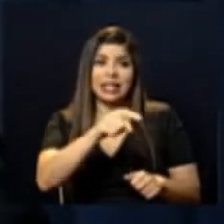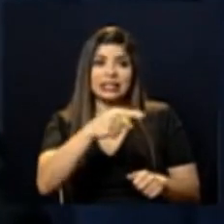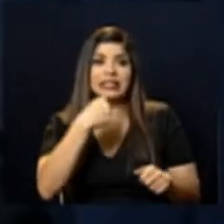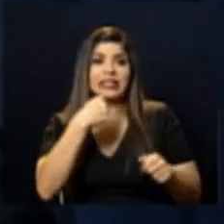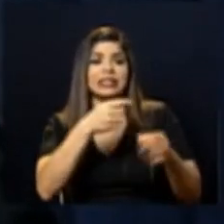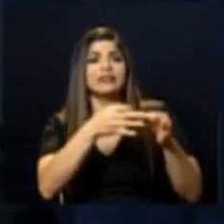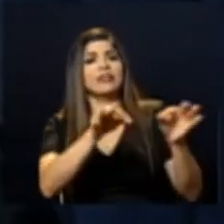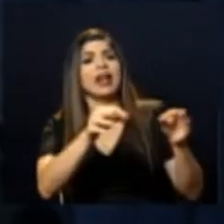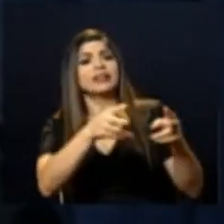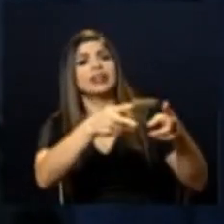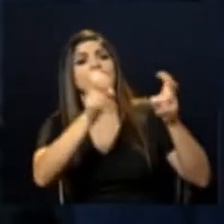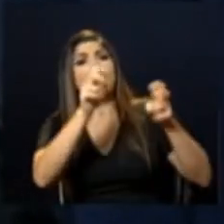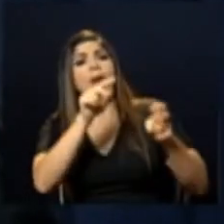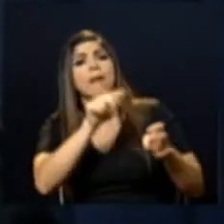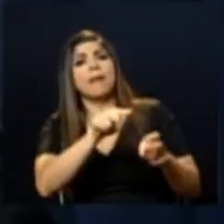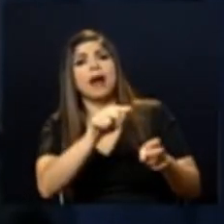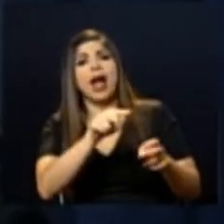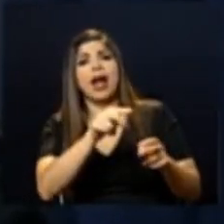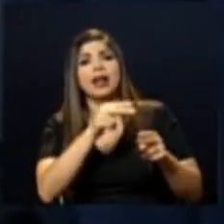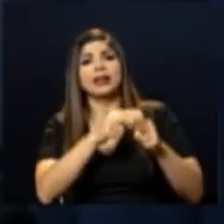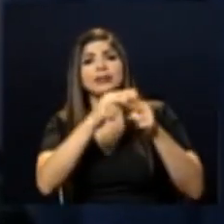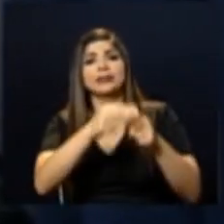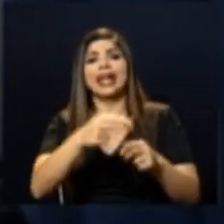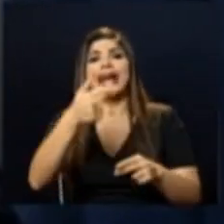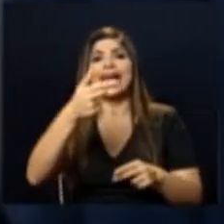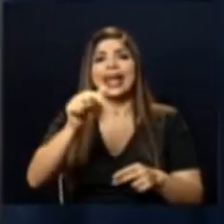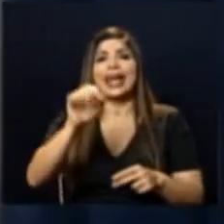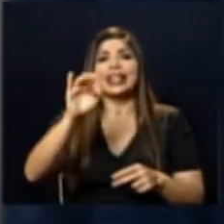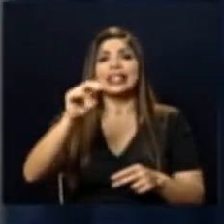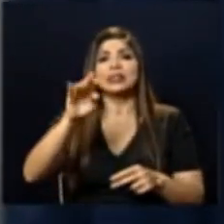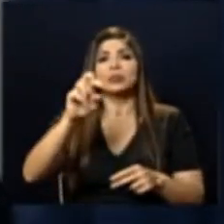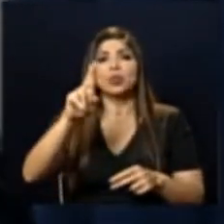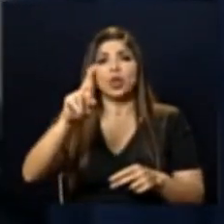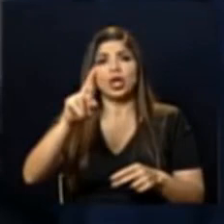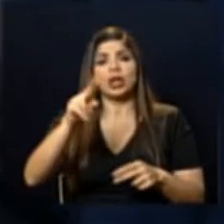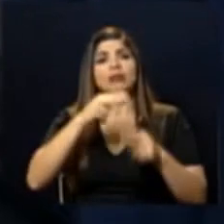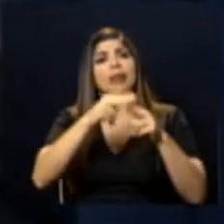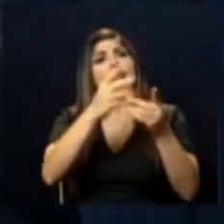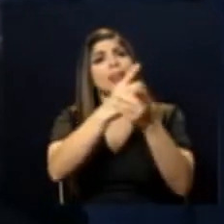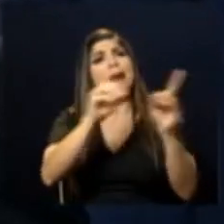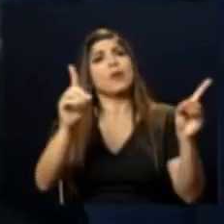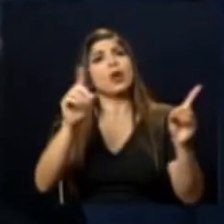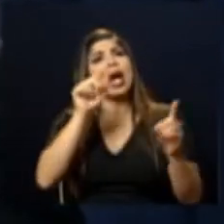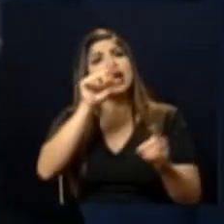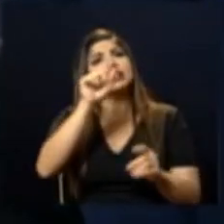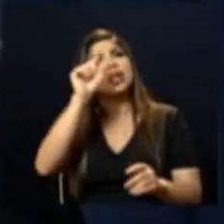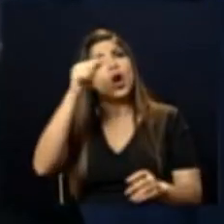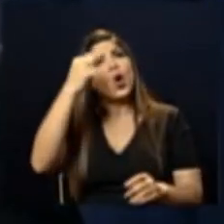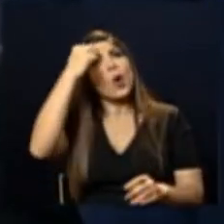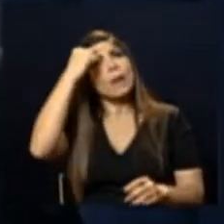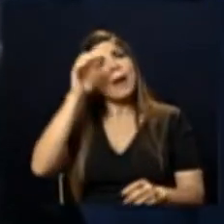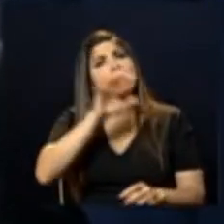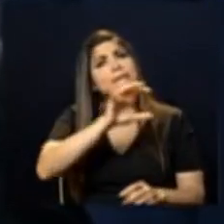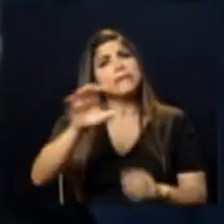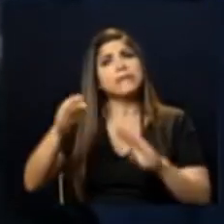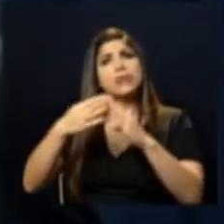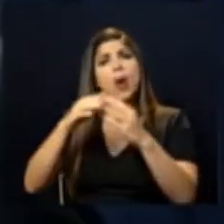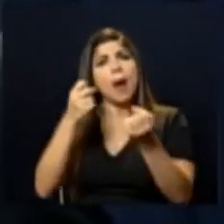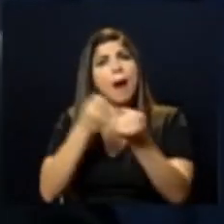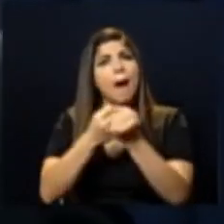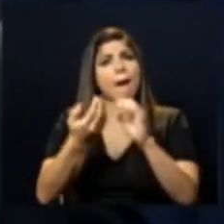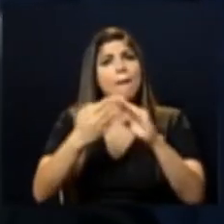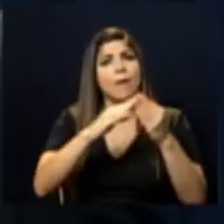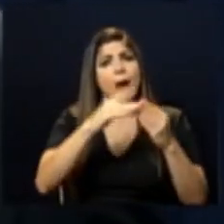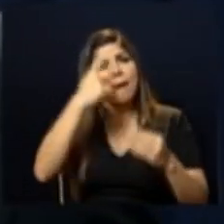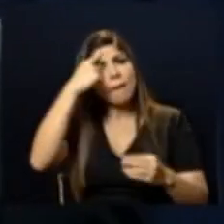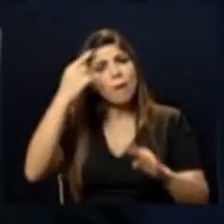aquel que definió en Gettysburg la democracia como el gobierno del pueblo, por el pueblo y para el